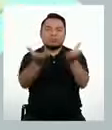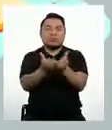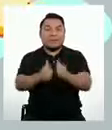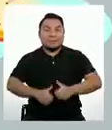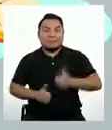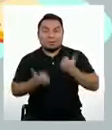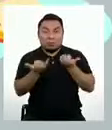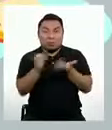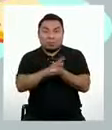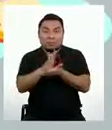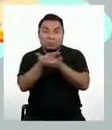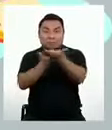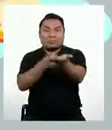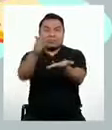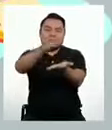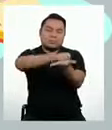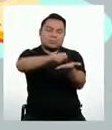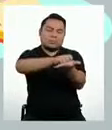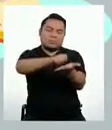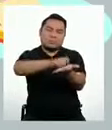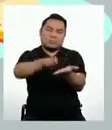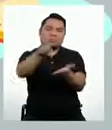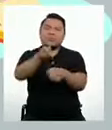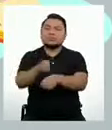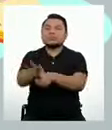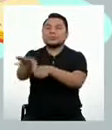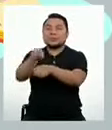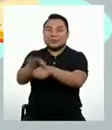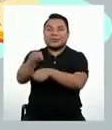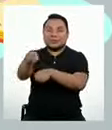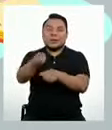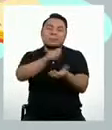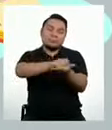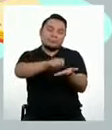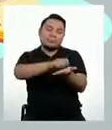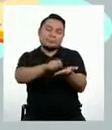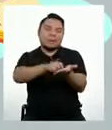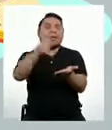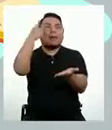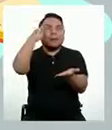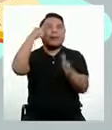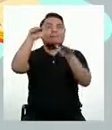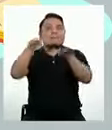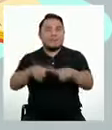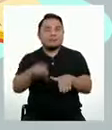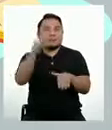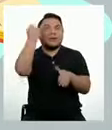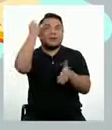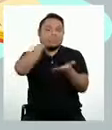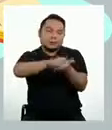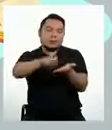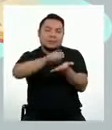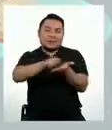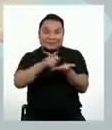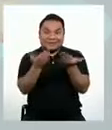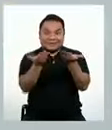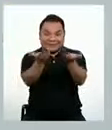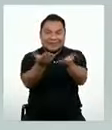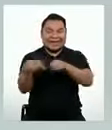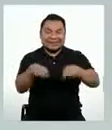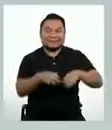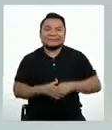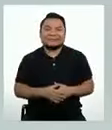una hoja de papel y anota todas tus sugerencias. Estoy segura que con tu creatividad ya se te están ocurriendo